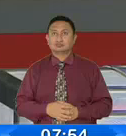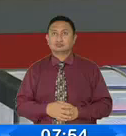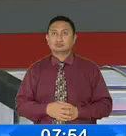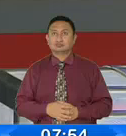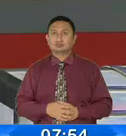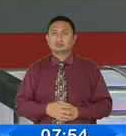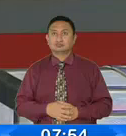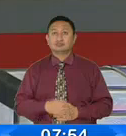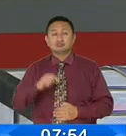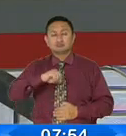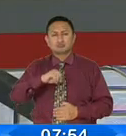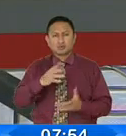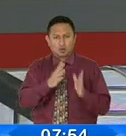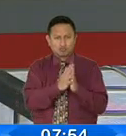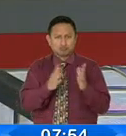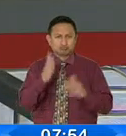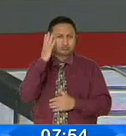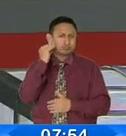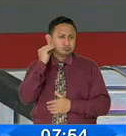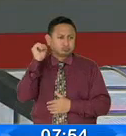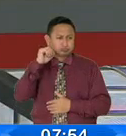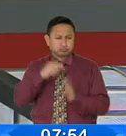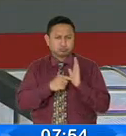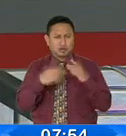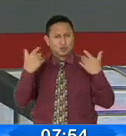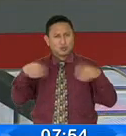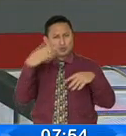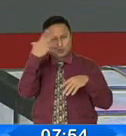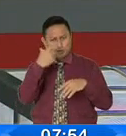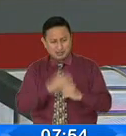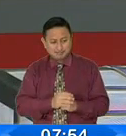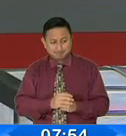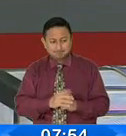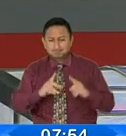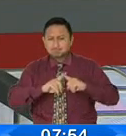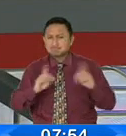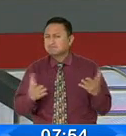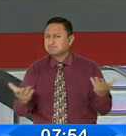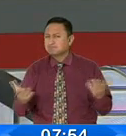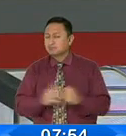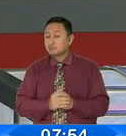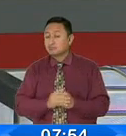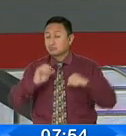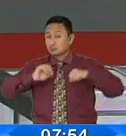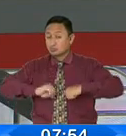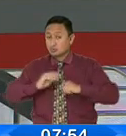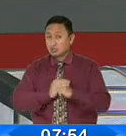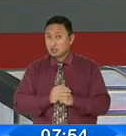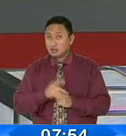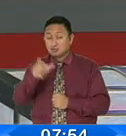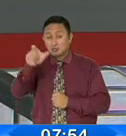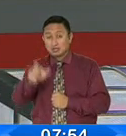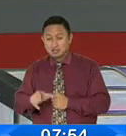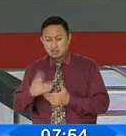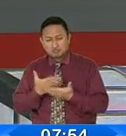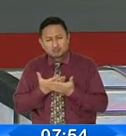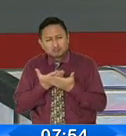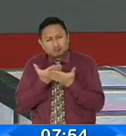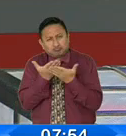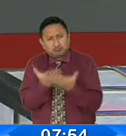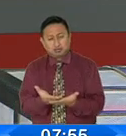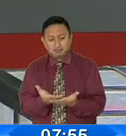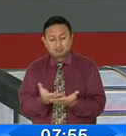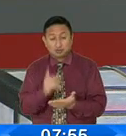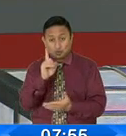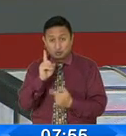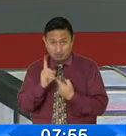Historias para contar que son realmente maravillosas, sobre todo porque se tiene la generosidad del ser humano. Vamos a contar una de